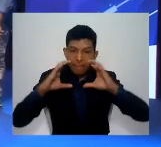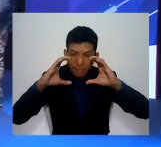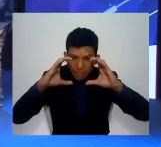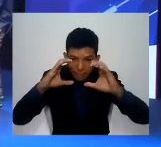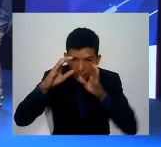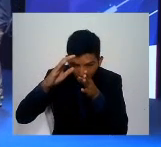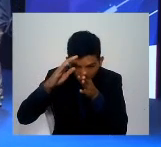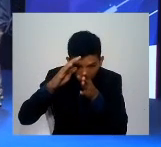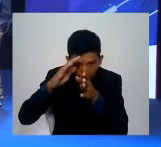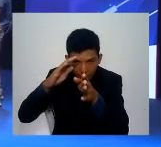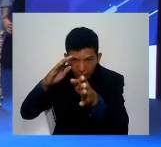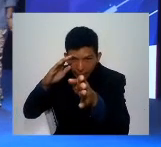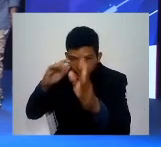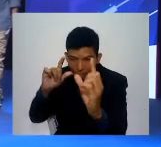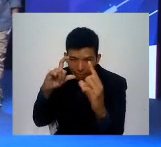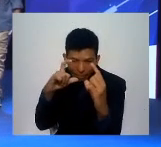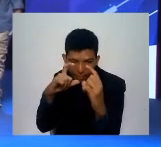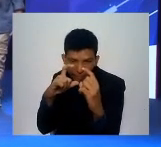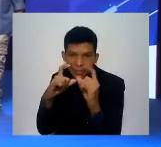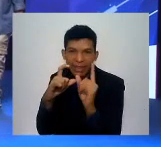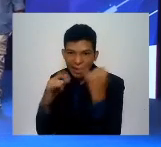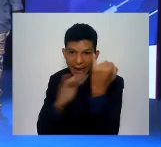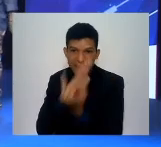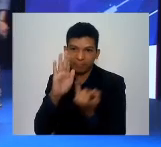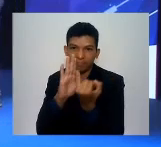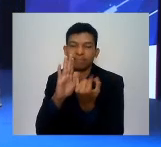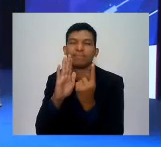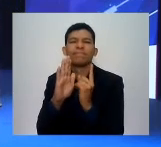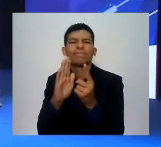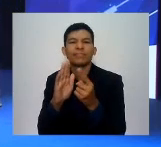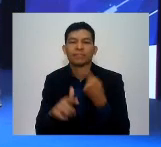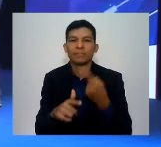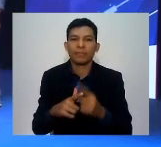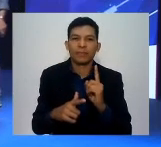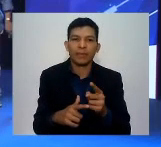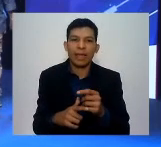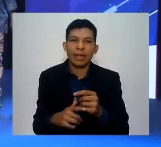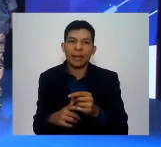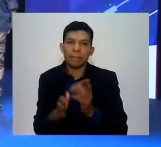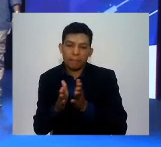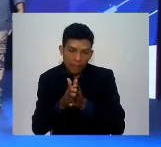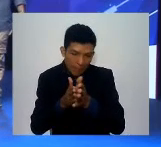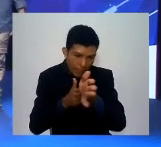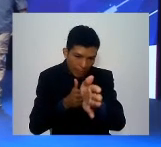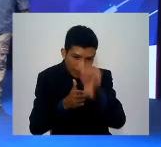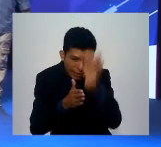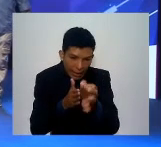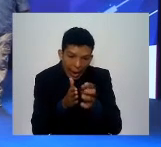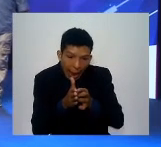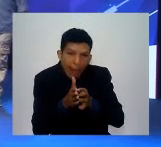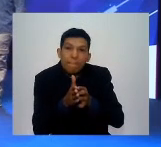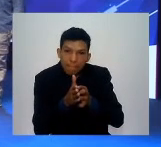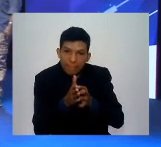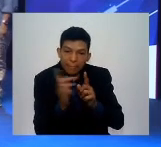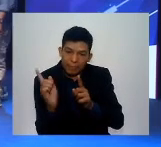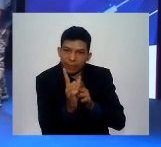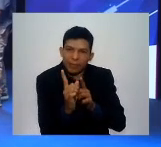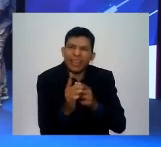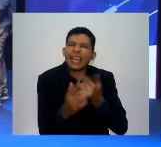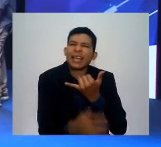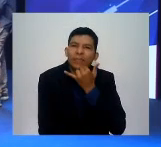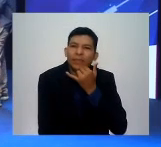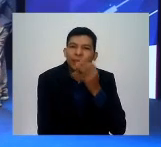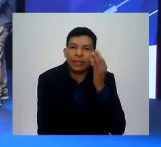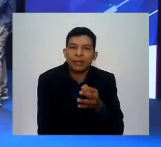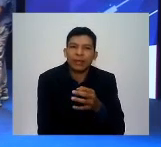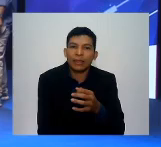un campo en que ha habido muchos desarrollos muy bacanos a lo largo pues, de nuestra historia. Además que el deporte en sí es un desarrollo bacano, es una actividad supremamente